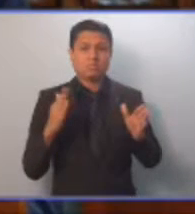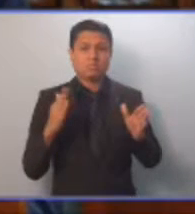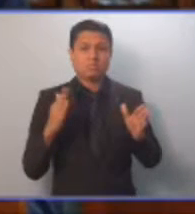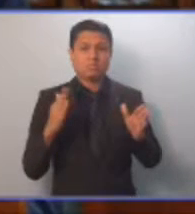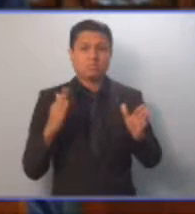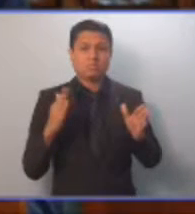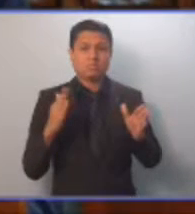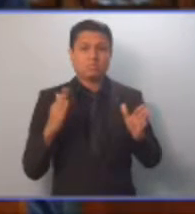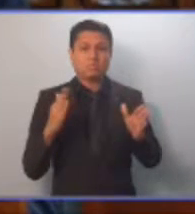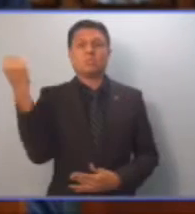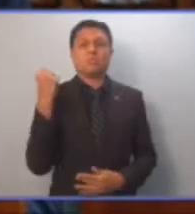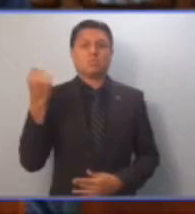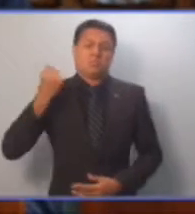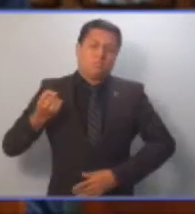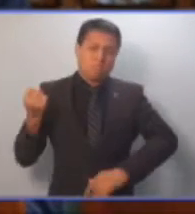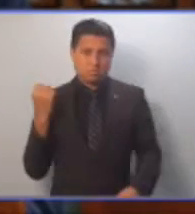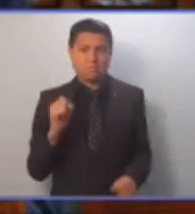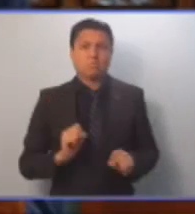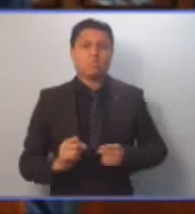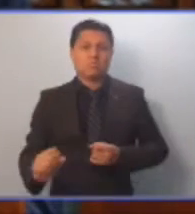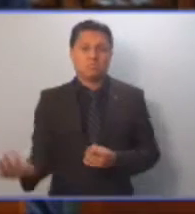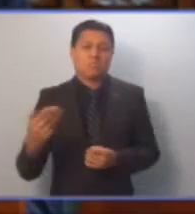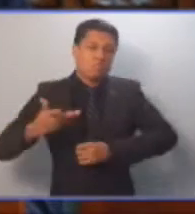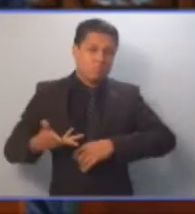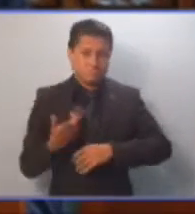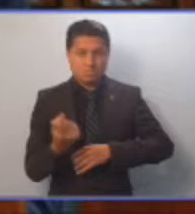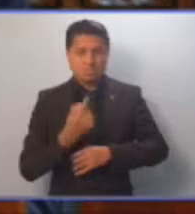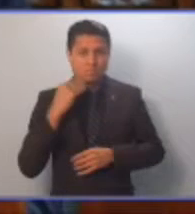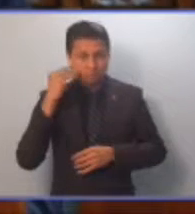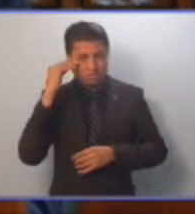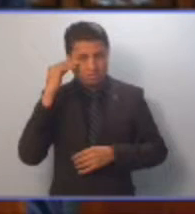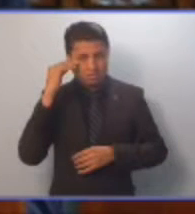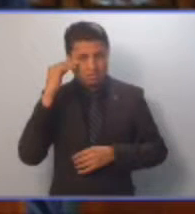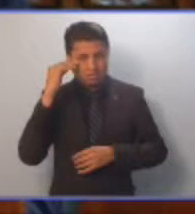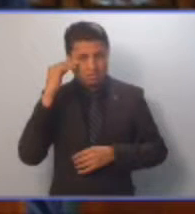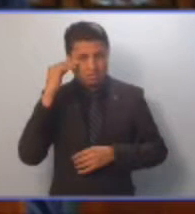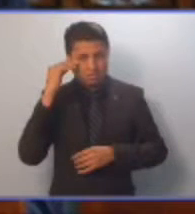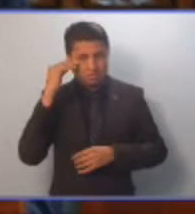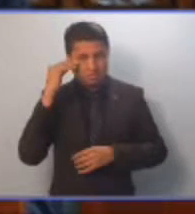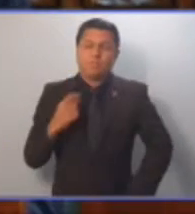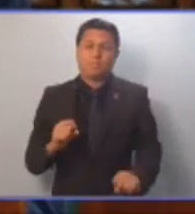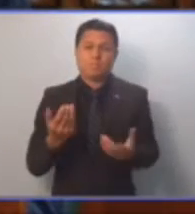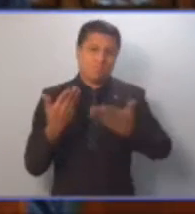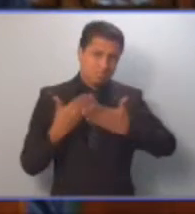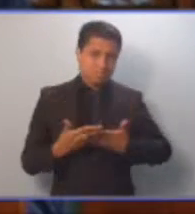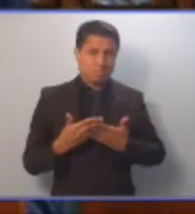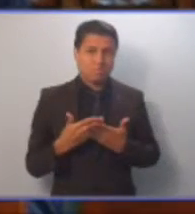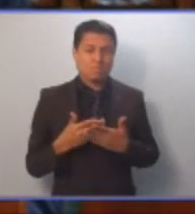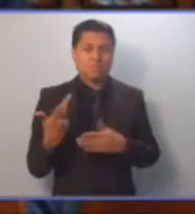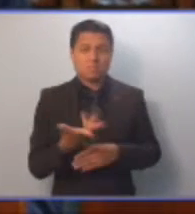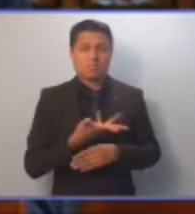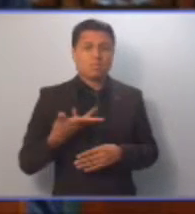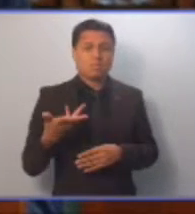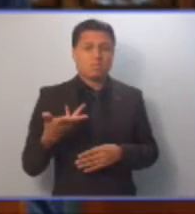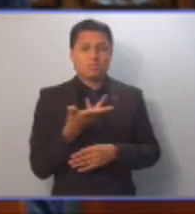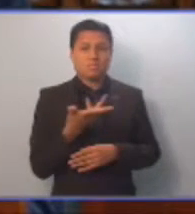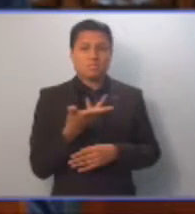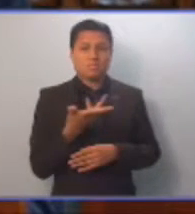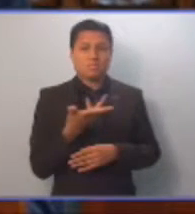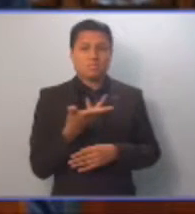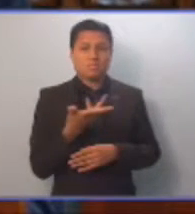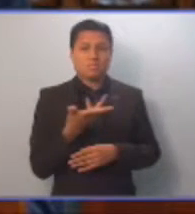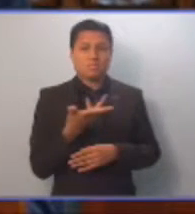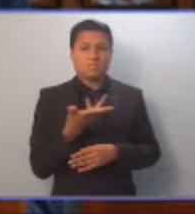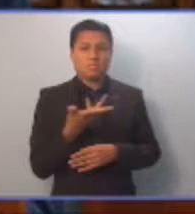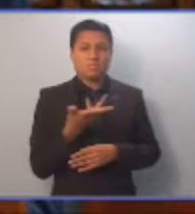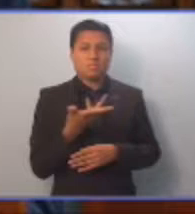de importancia que se merecen nuestros adultos mayores que han dado tanto por nosotros y muchos